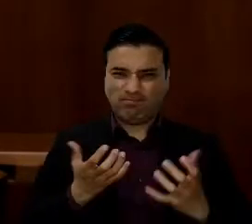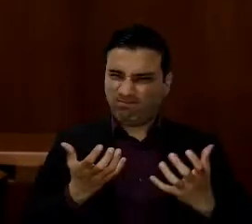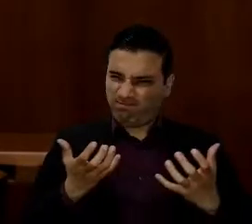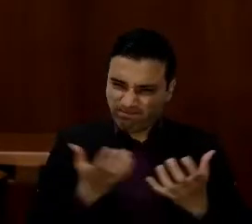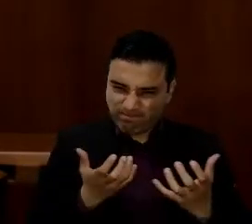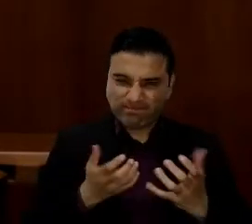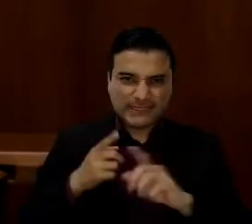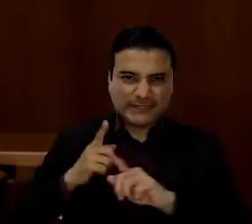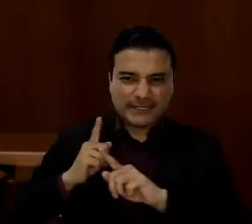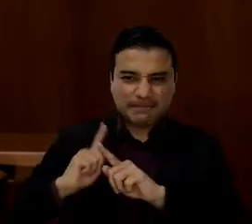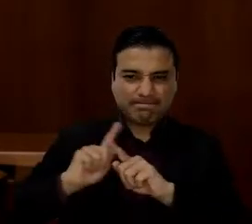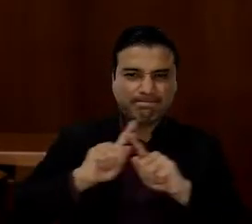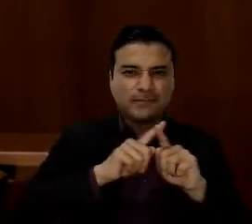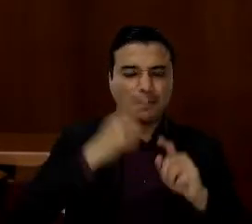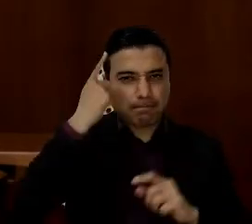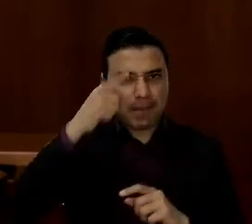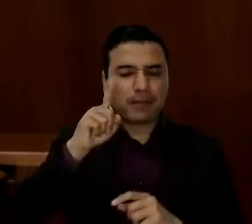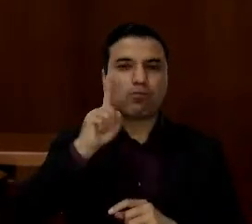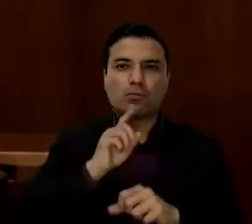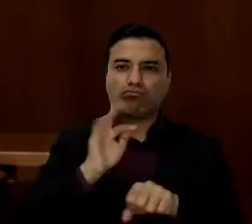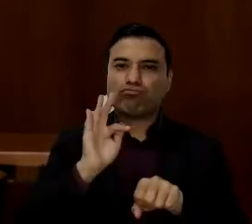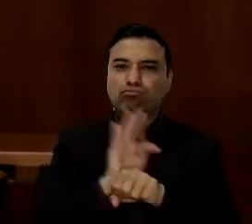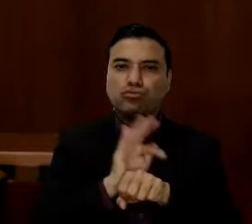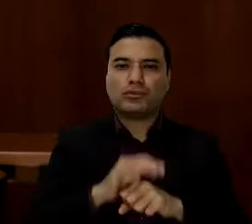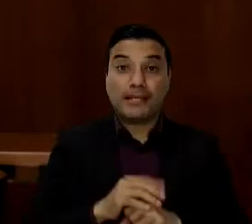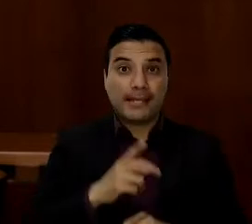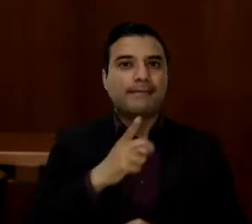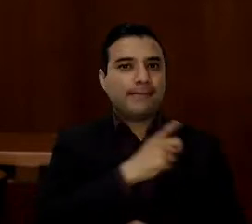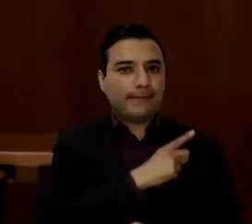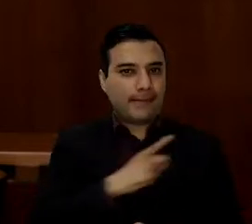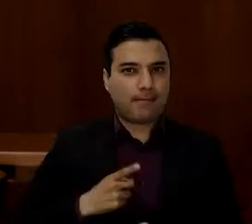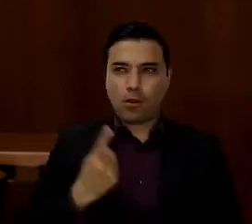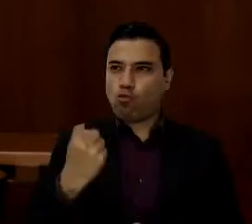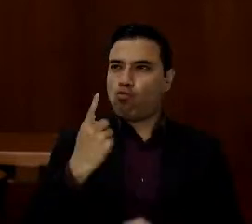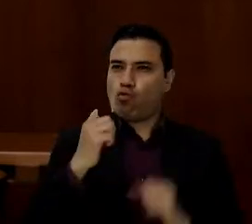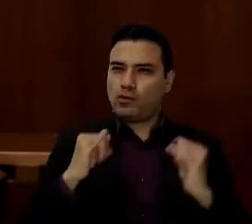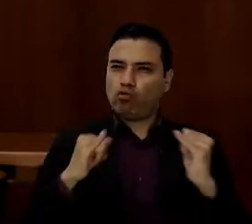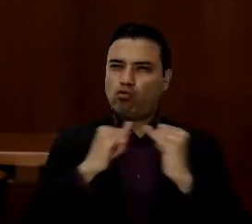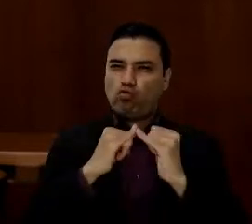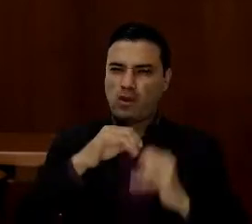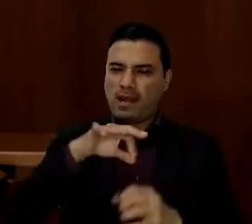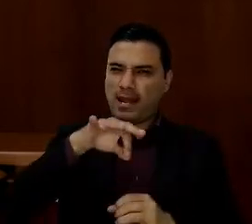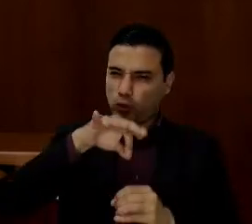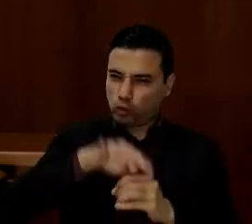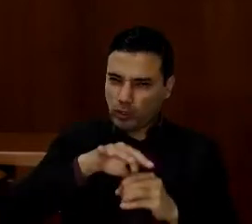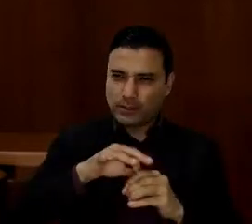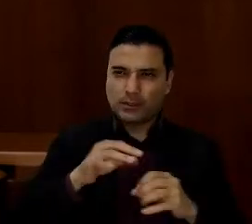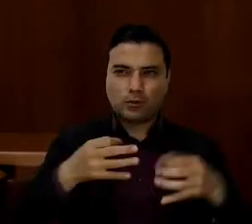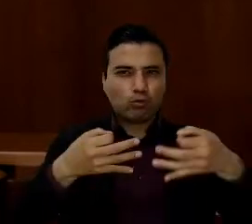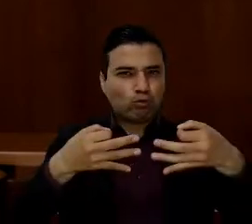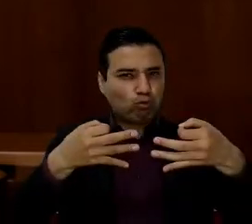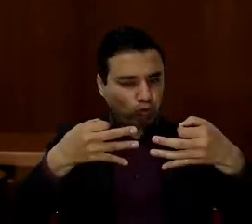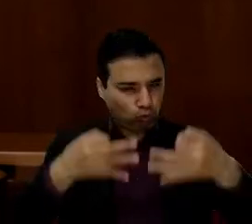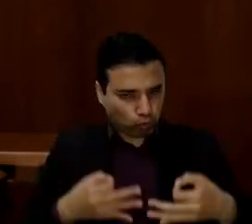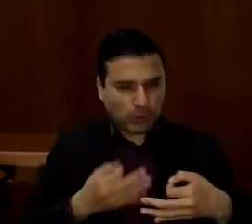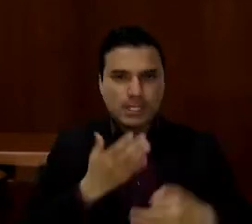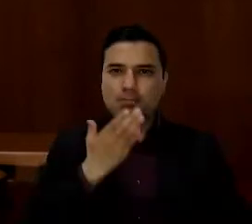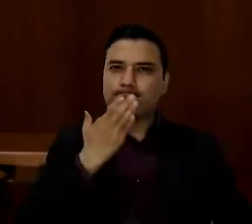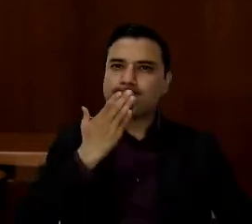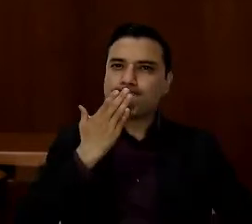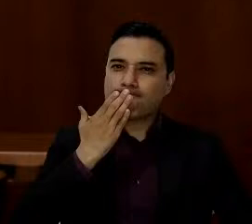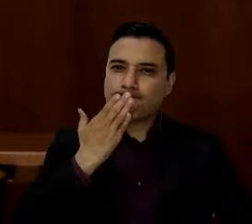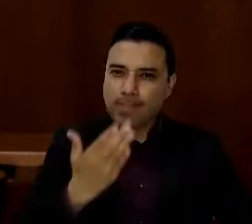acciones que tengamos un interventor electoral que observe y que realice los procesos